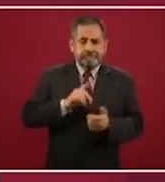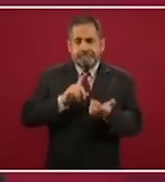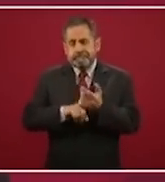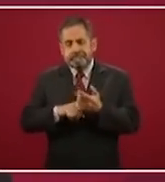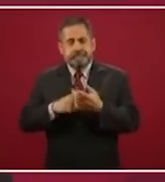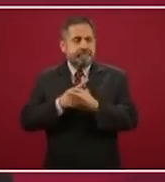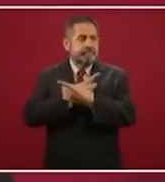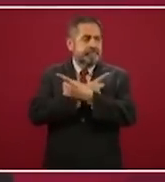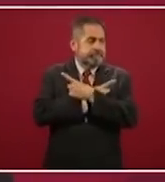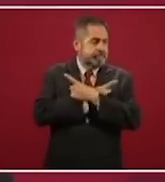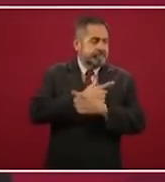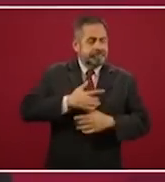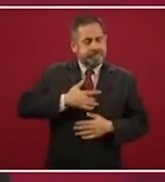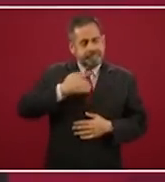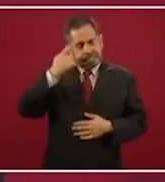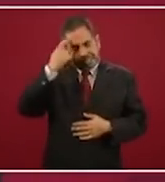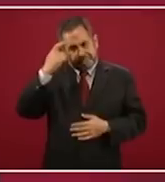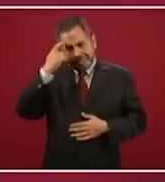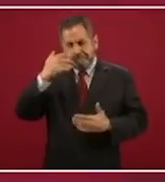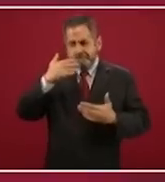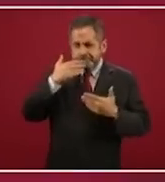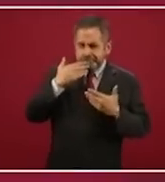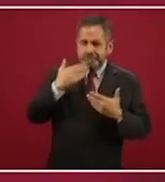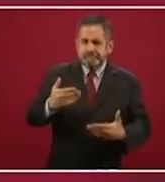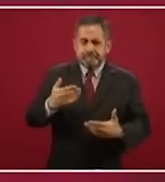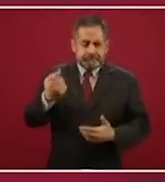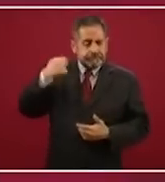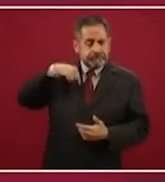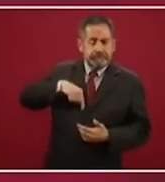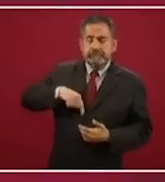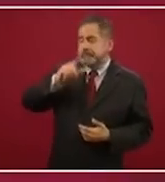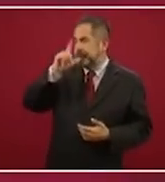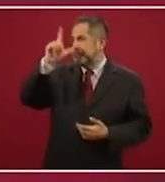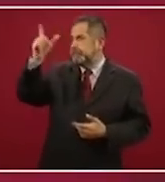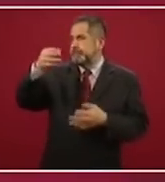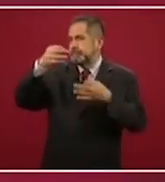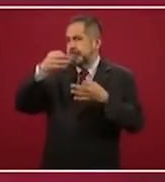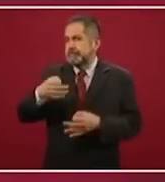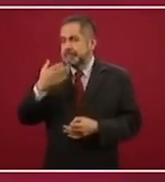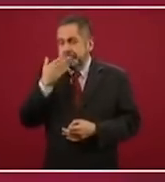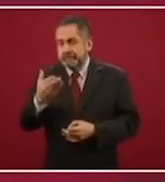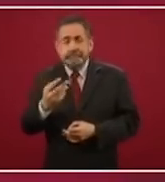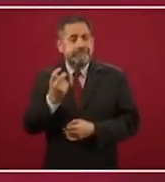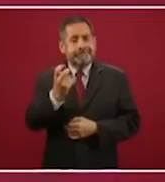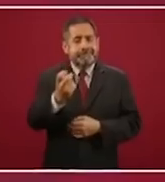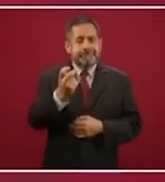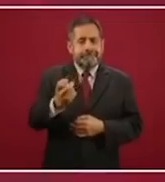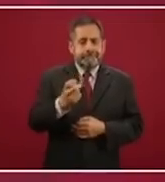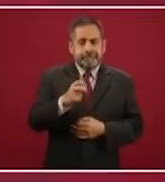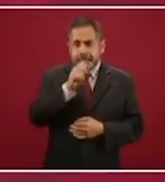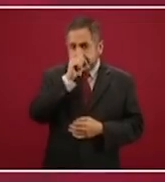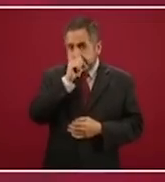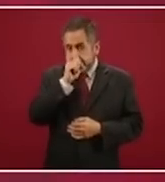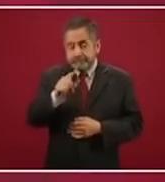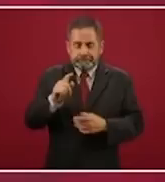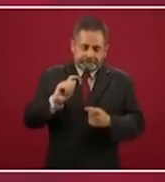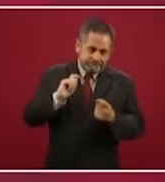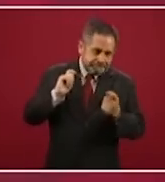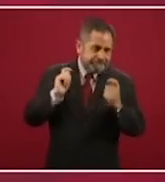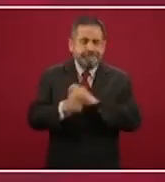bienestar material y bienestar del alma. Esa es la verdadera